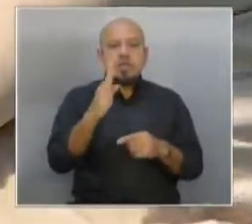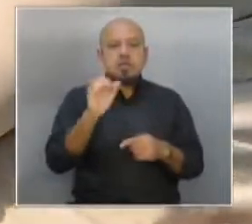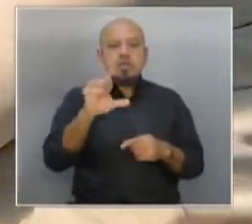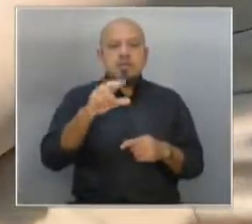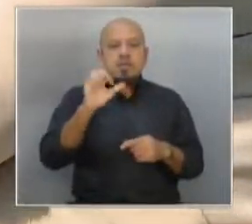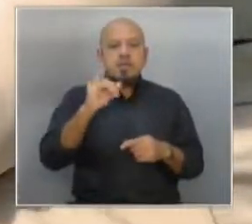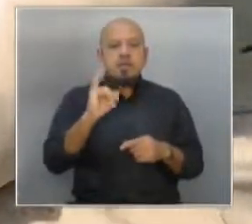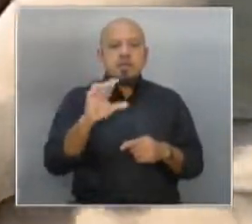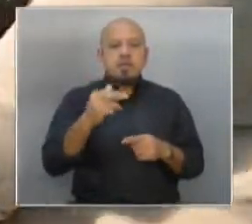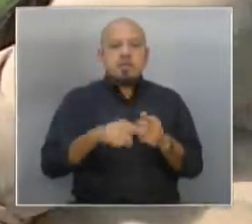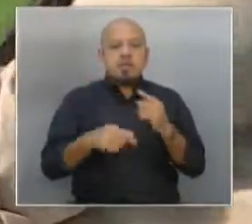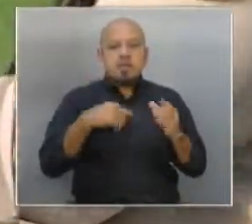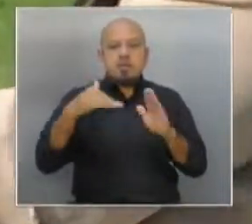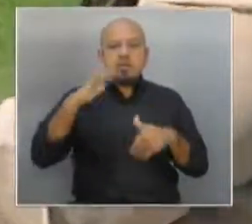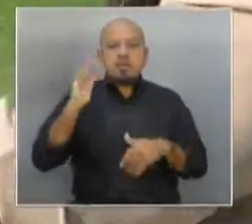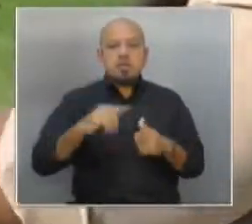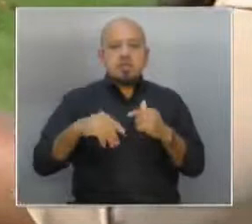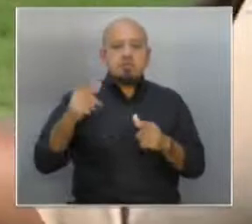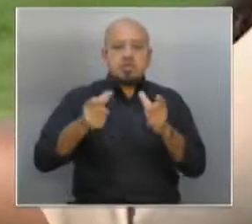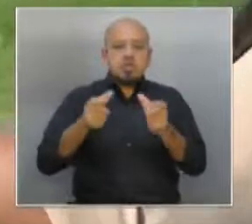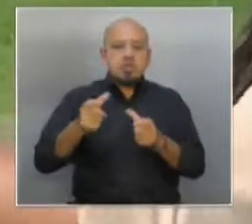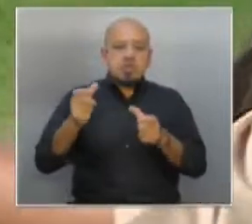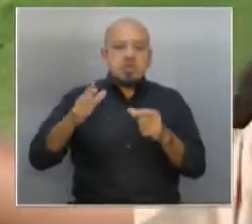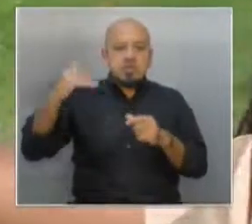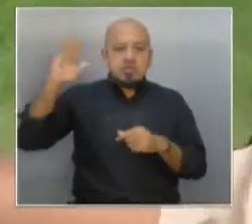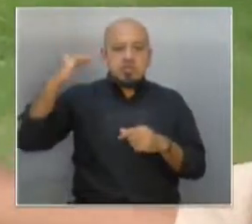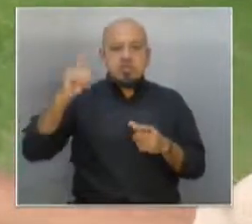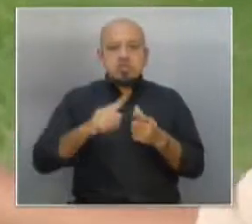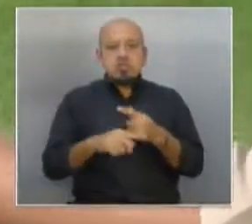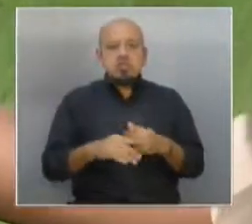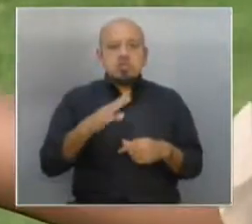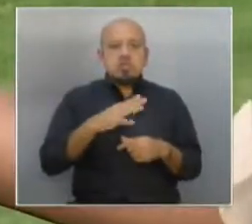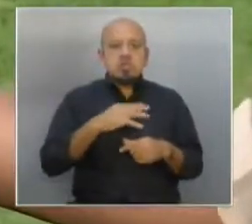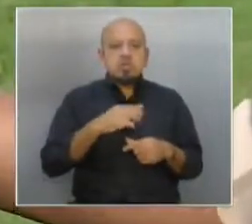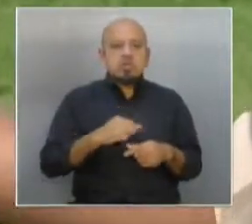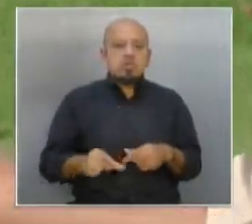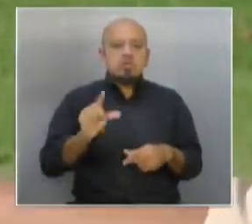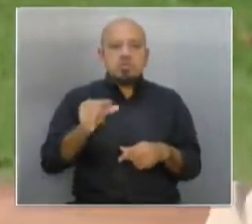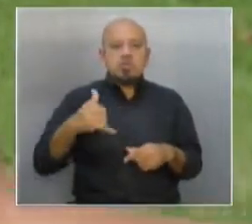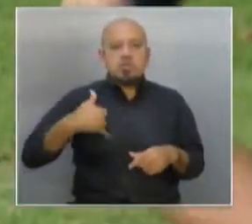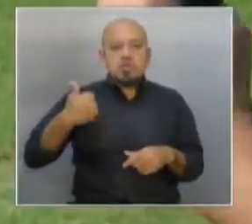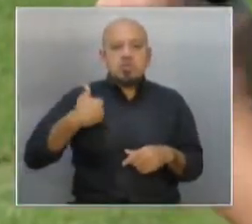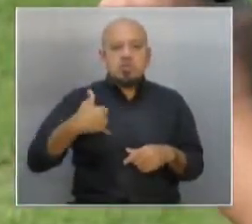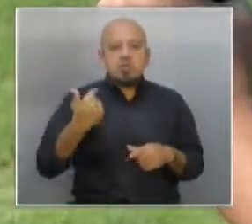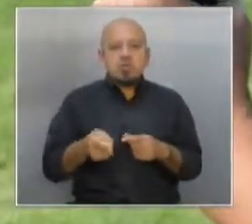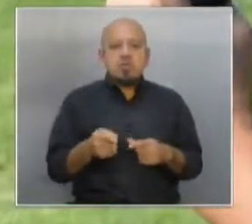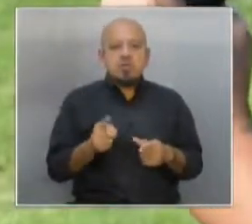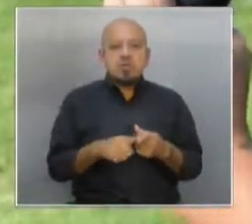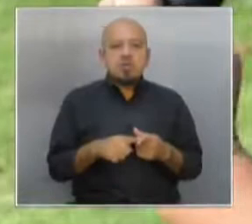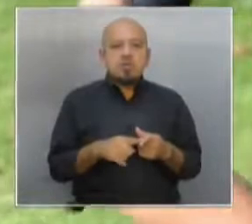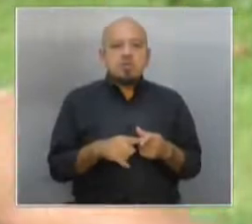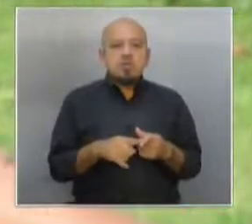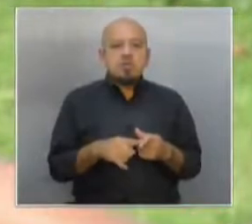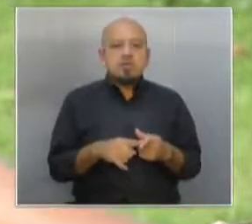y la mayoría son adultos mayores. Creo que hay muy poco joven como yo. Sos muy joven. ¿Cuántos años